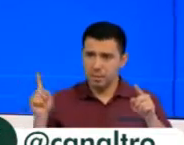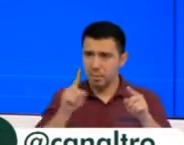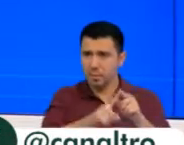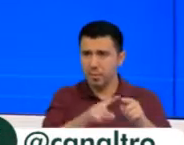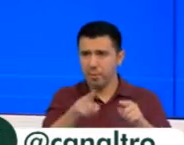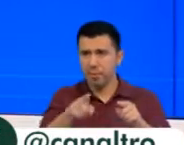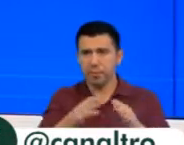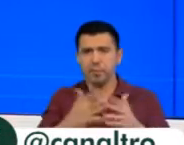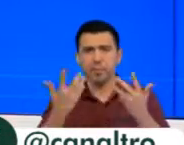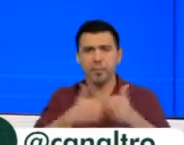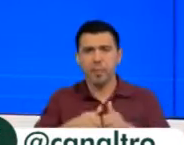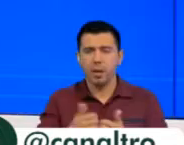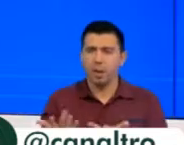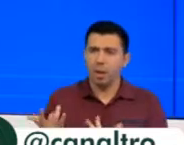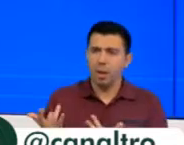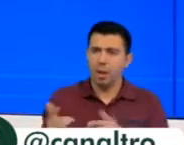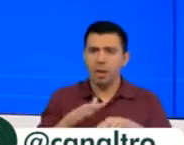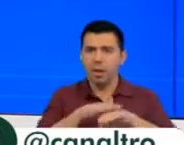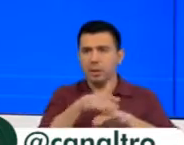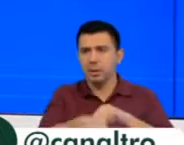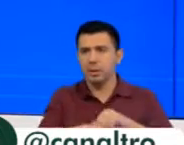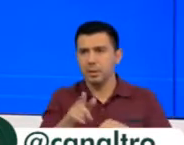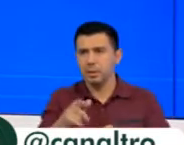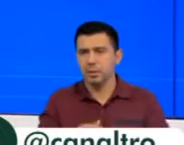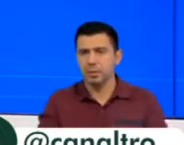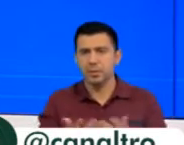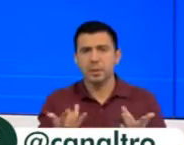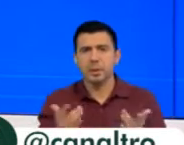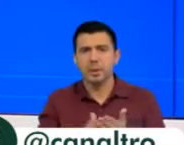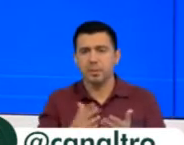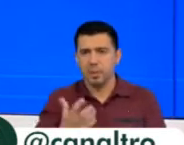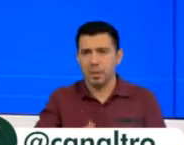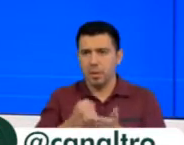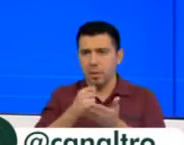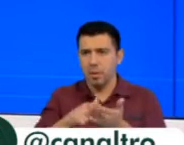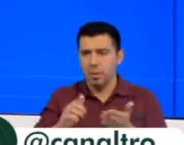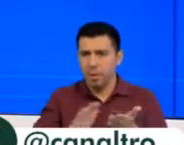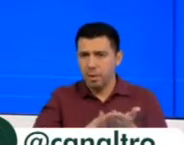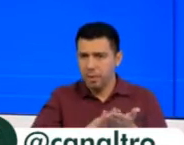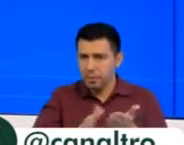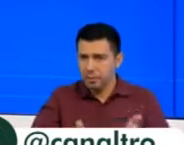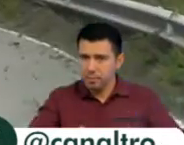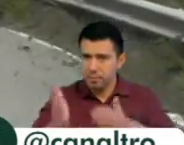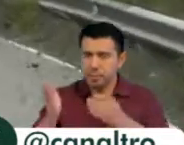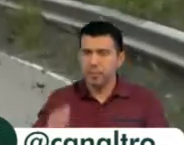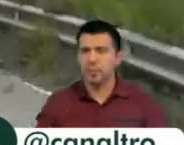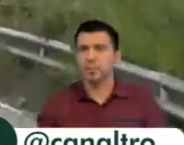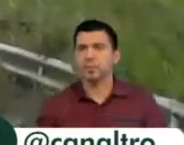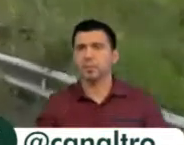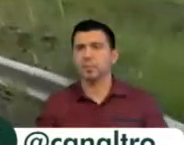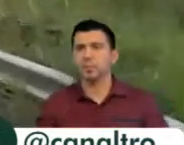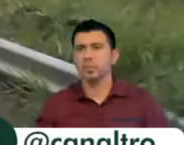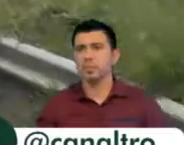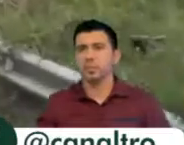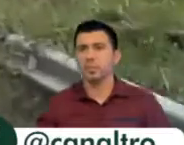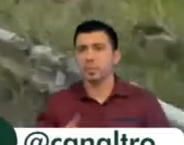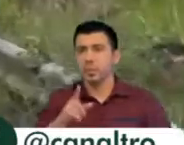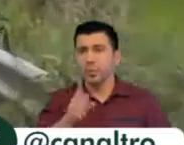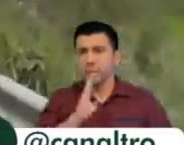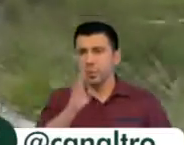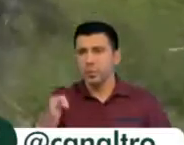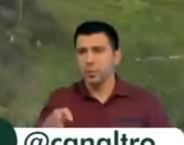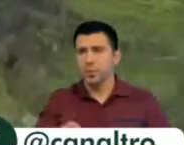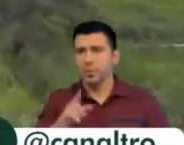maquinaria, mientras los transportadores por su propia cuenta intentan recuperar la vía. Esta carretera se encuentra en mal